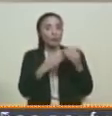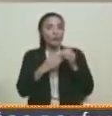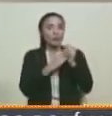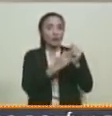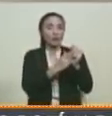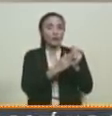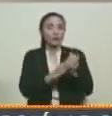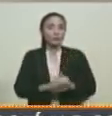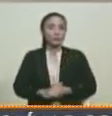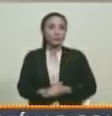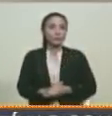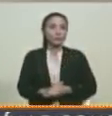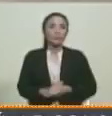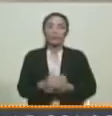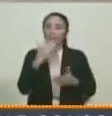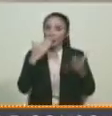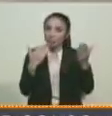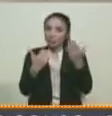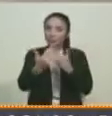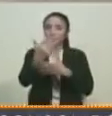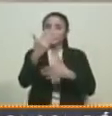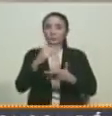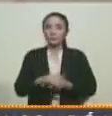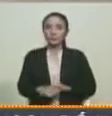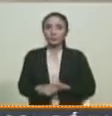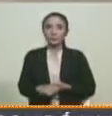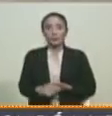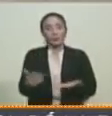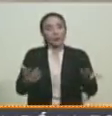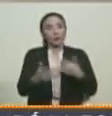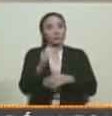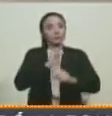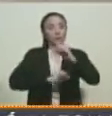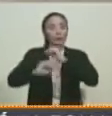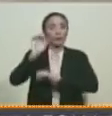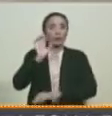ocupar la trinchera de primer nivel en el combate por la patria.